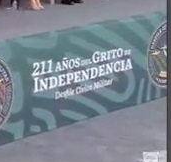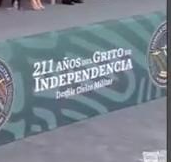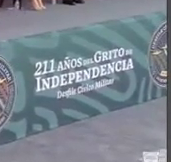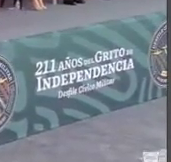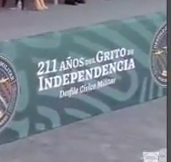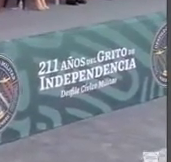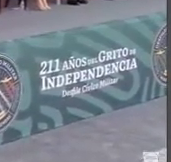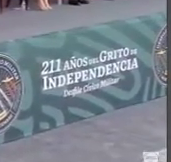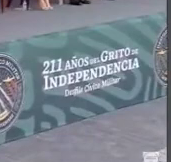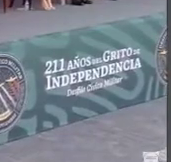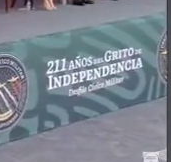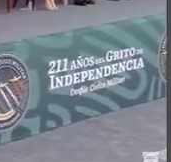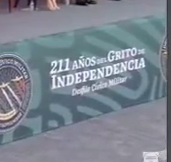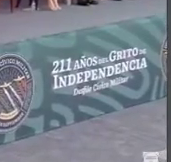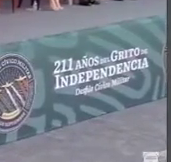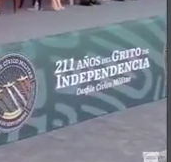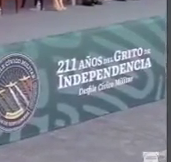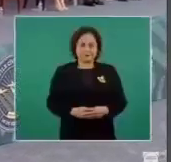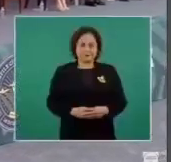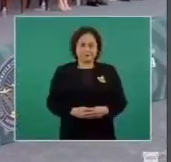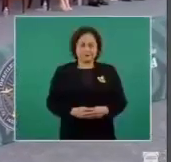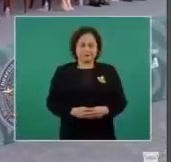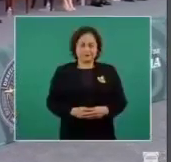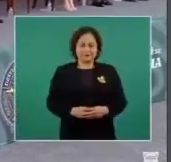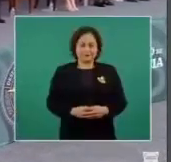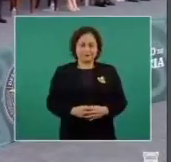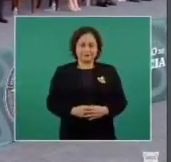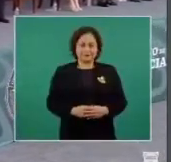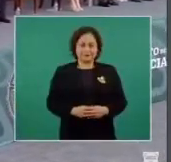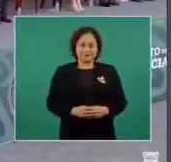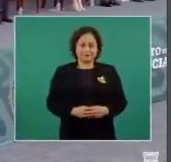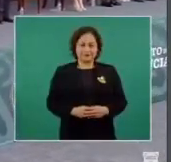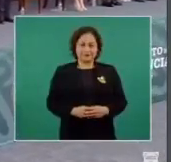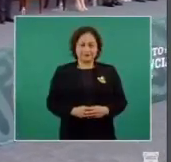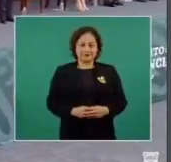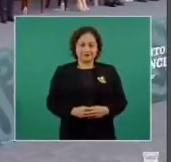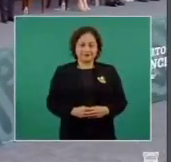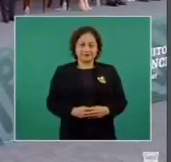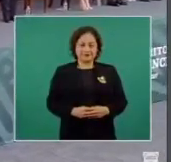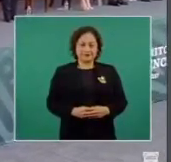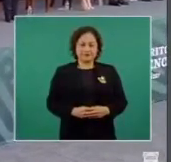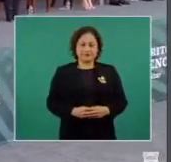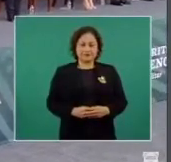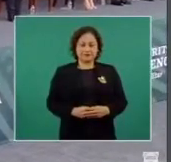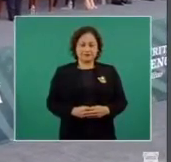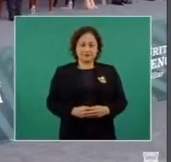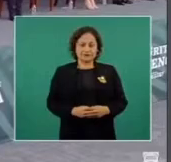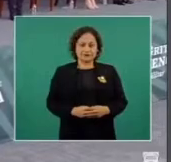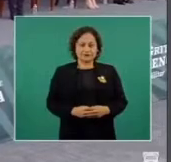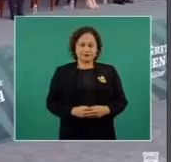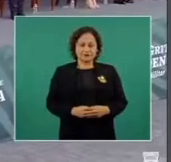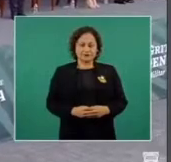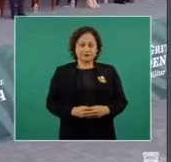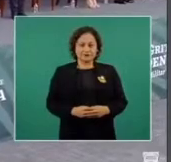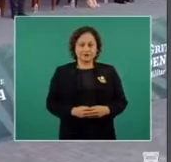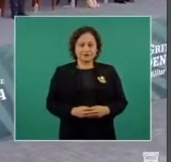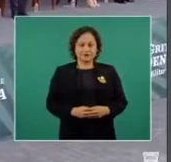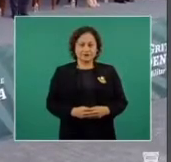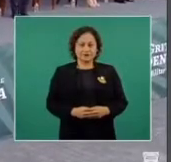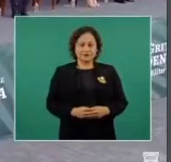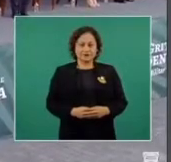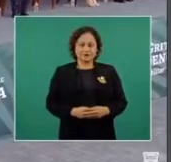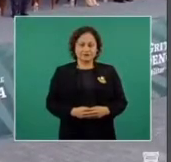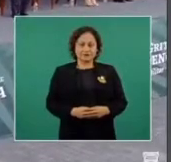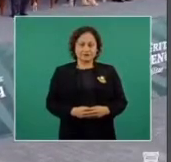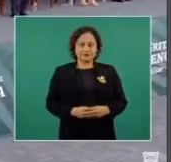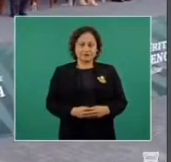tipo de gobierno en donde estaban sucediendo situaciones como lo que pasó en Chile, ¿no? Con la dictadura militar